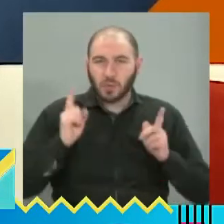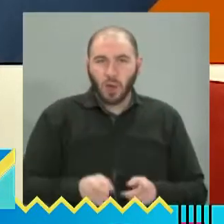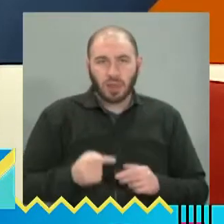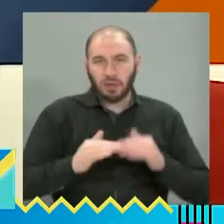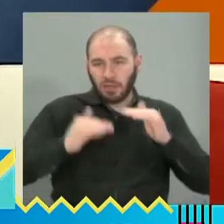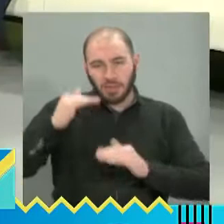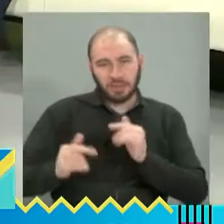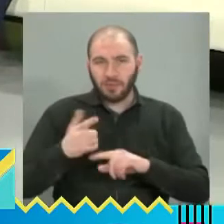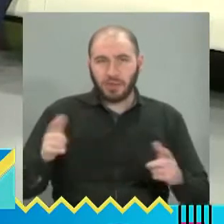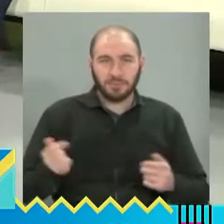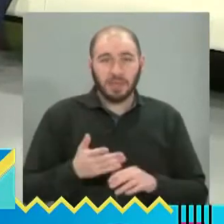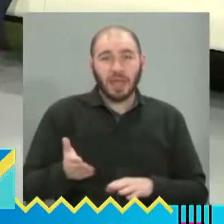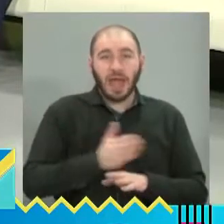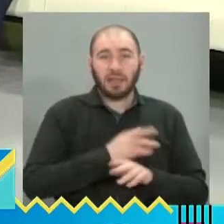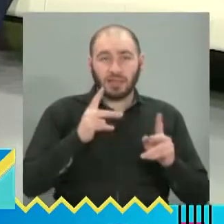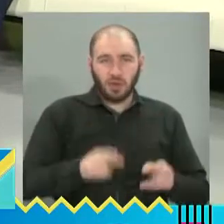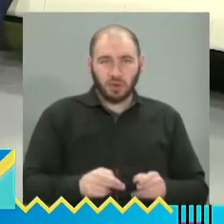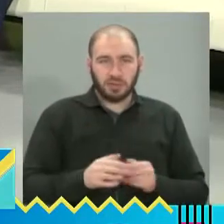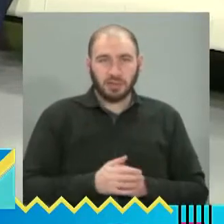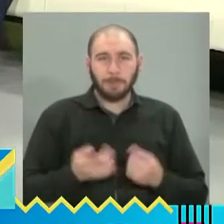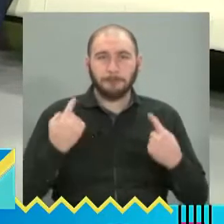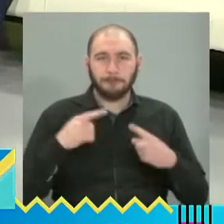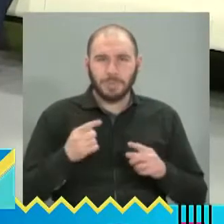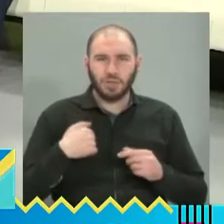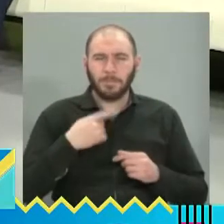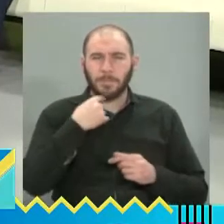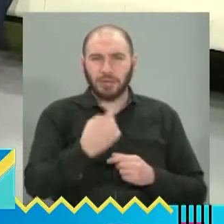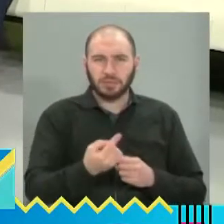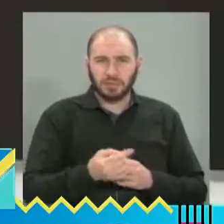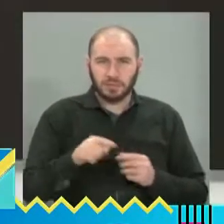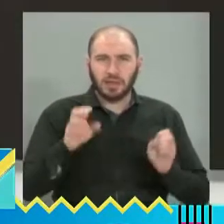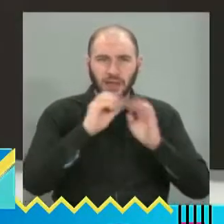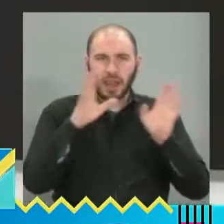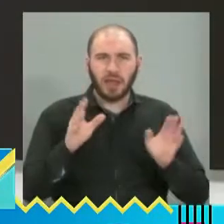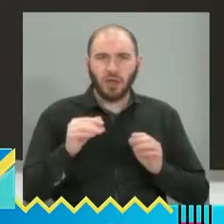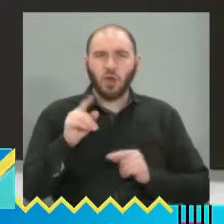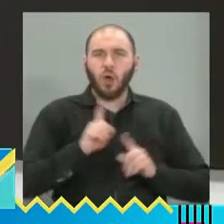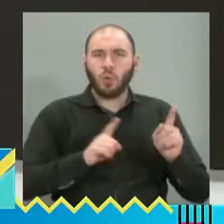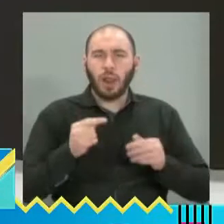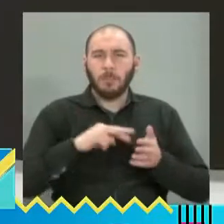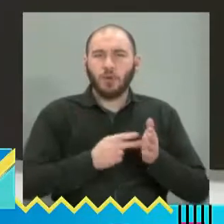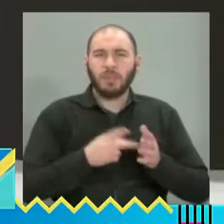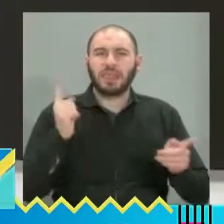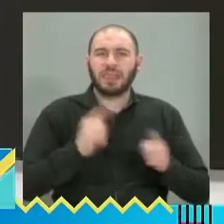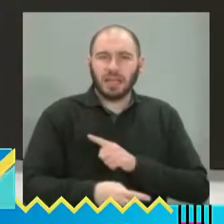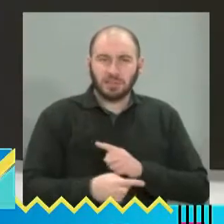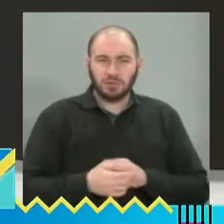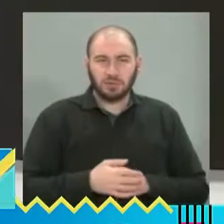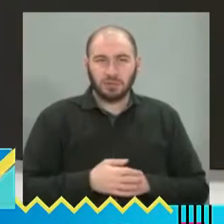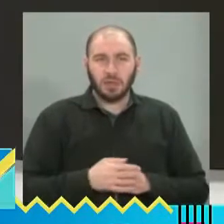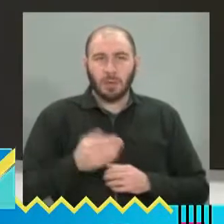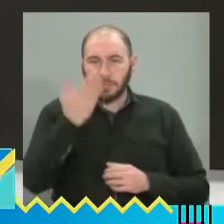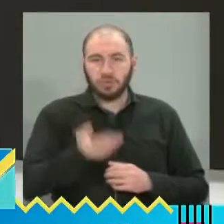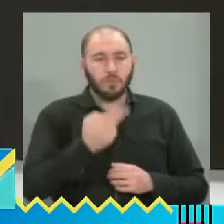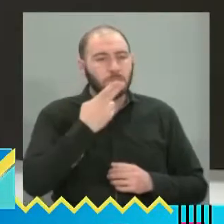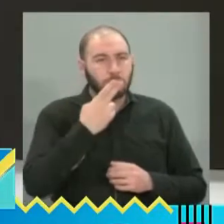que otra. Bien, antes de que nos vayamos al corte, pero quiero hacer una pregunta para que quede claro. ¿Cuáles son los efectos directos que hay sobre un